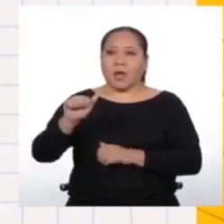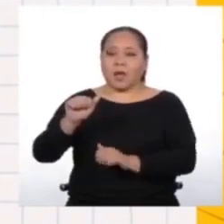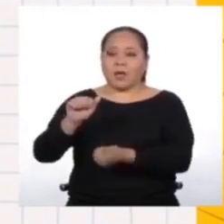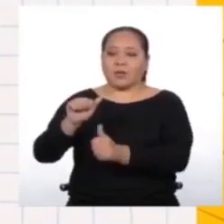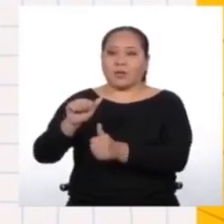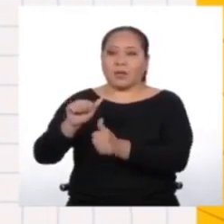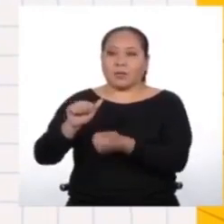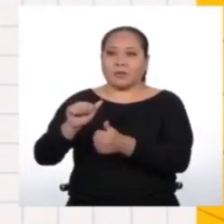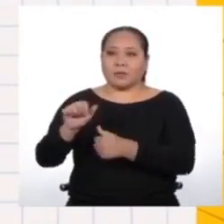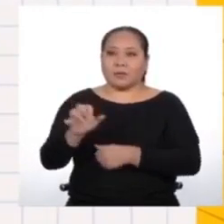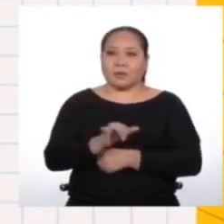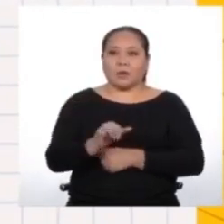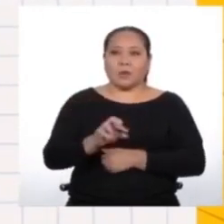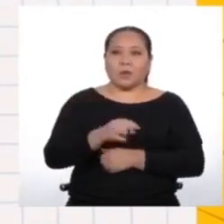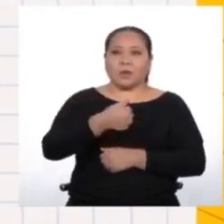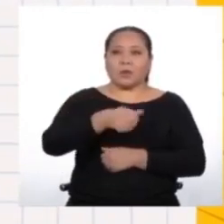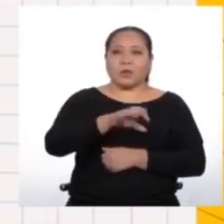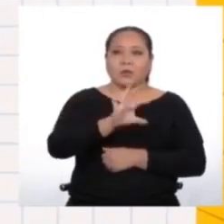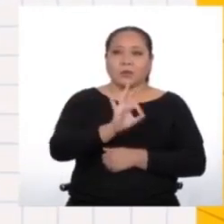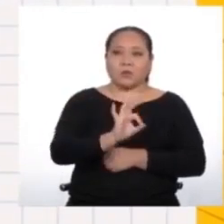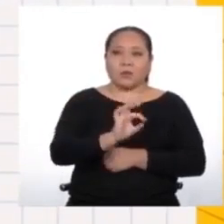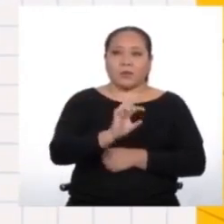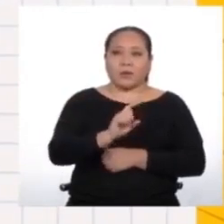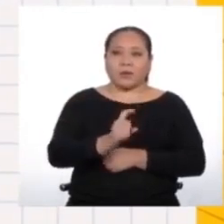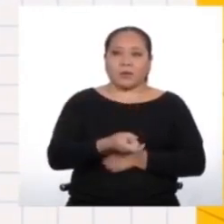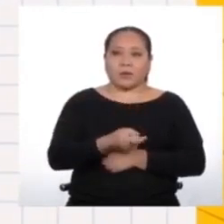Entonces a sub 10 representa a